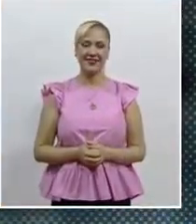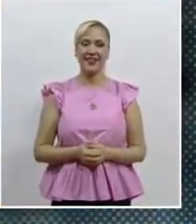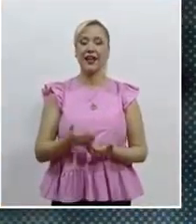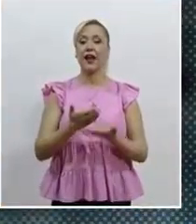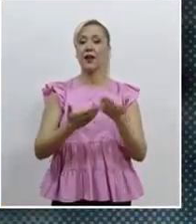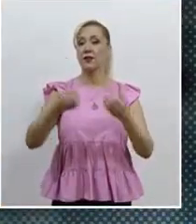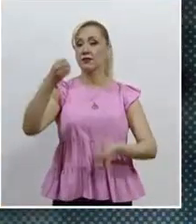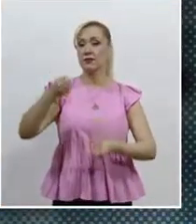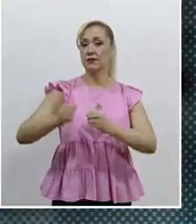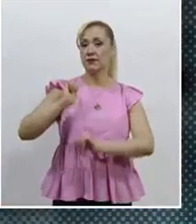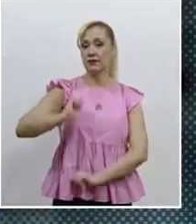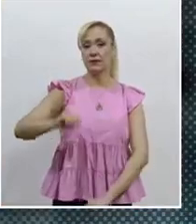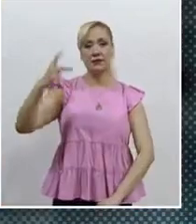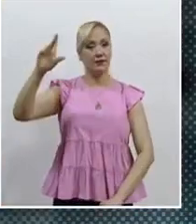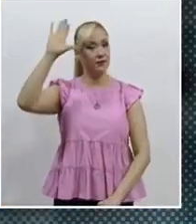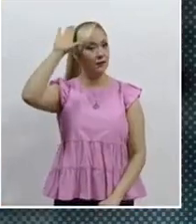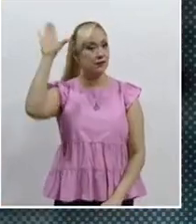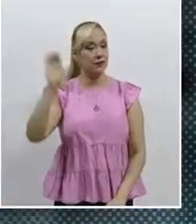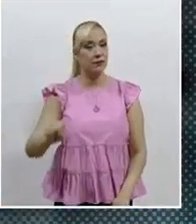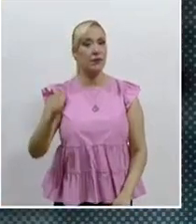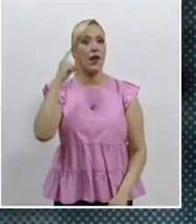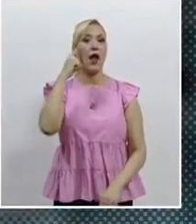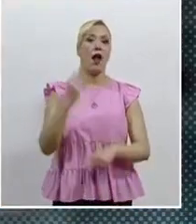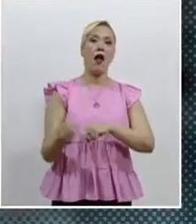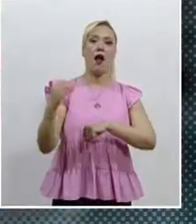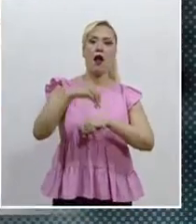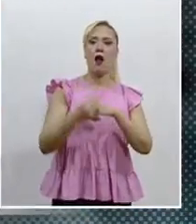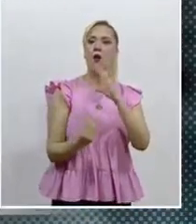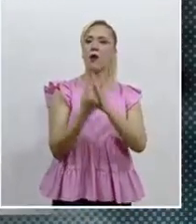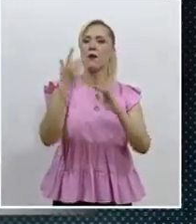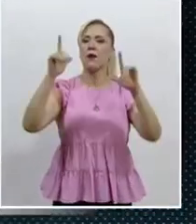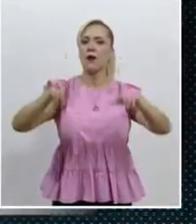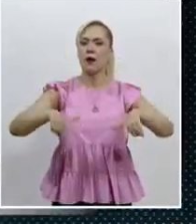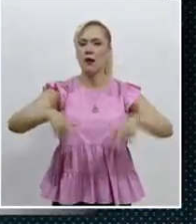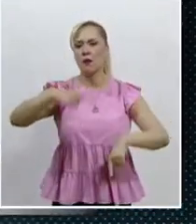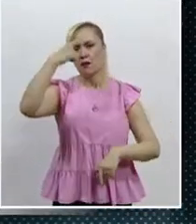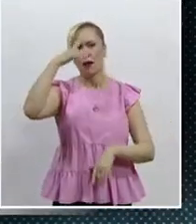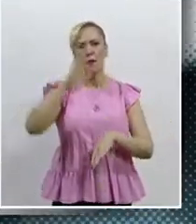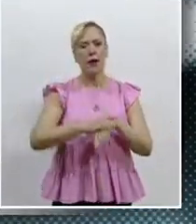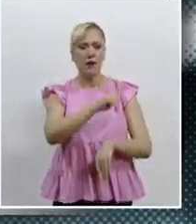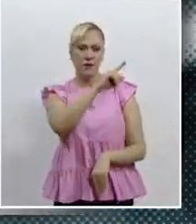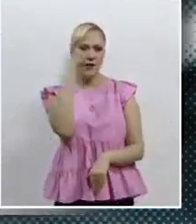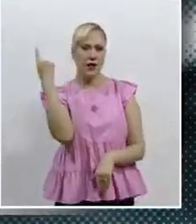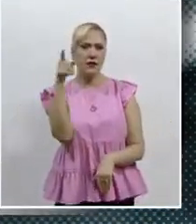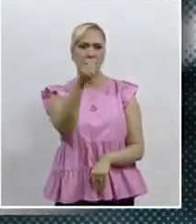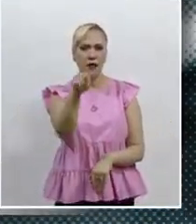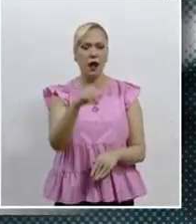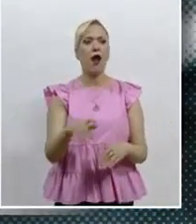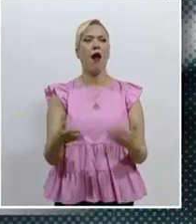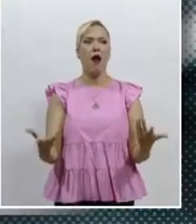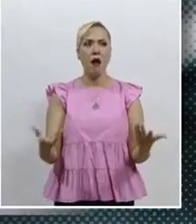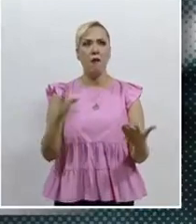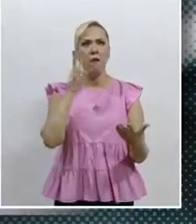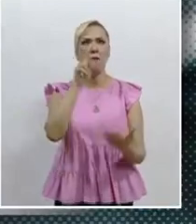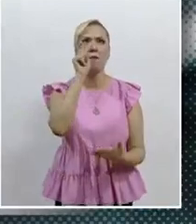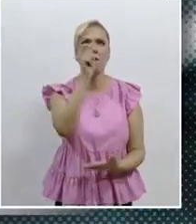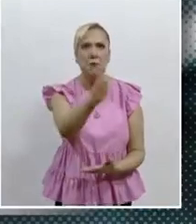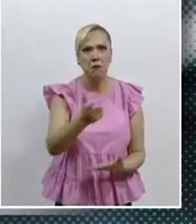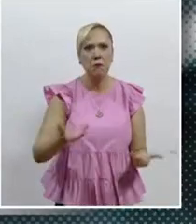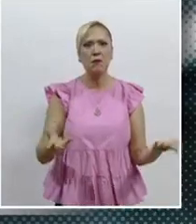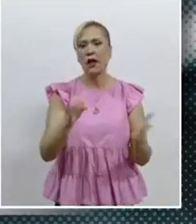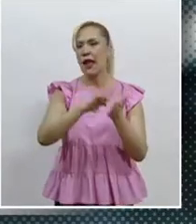El Poder Judicial de Morelos implementó herramientas en su sitio web para facilitar el acceso igualitario a la justicia, como